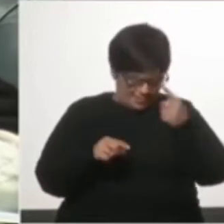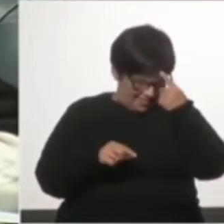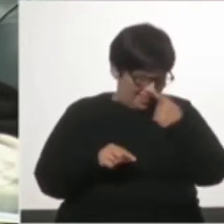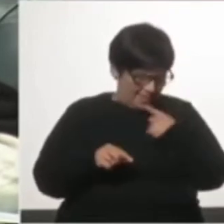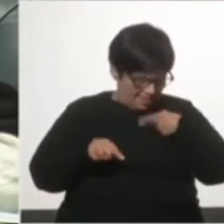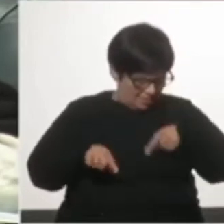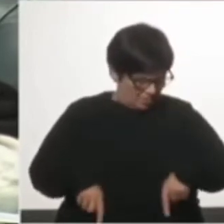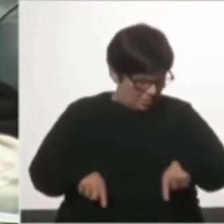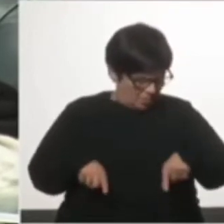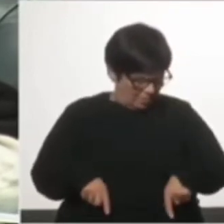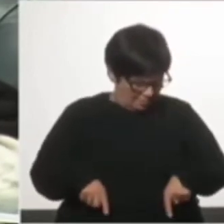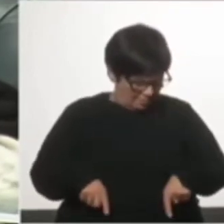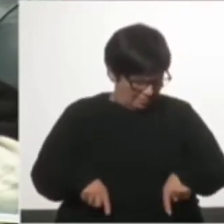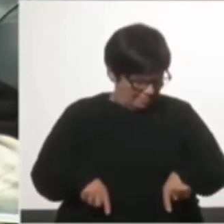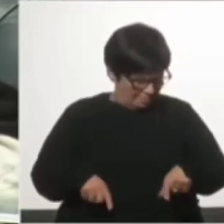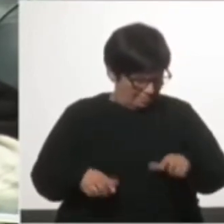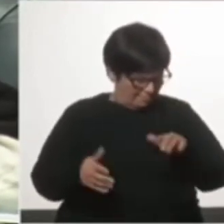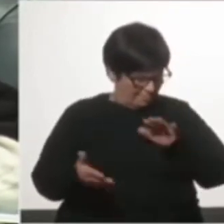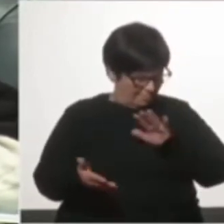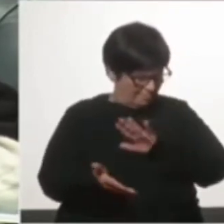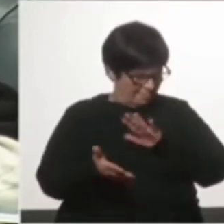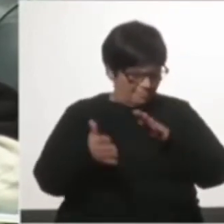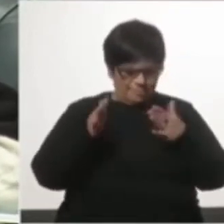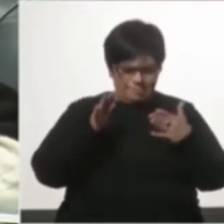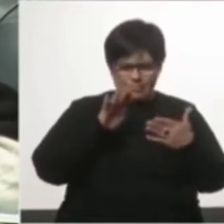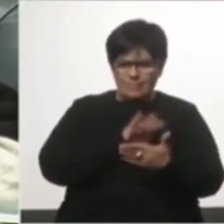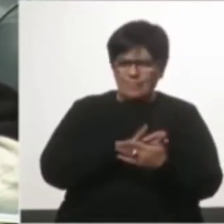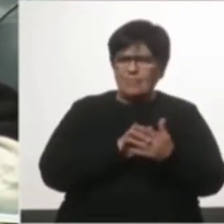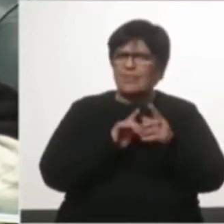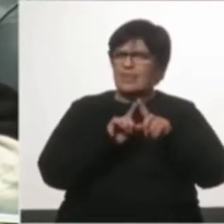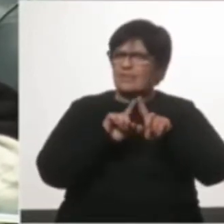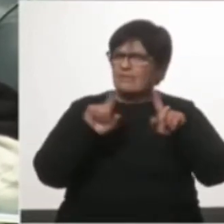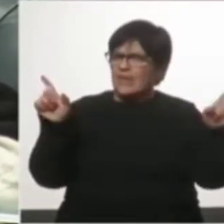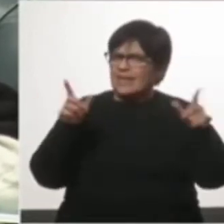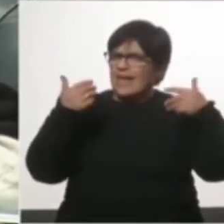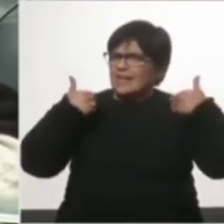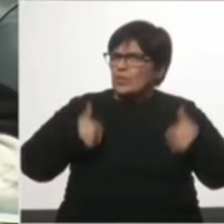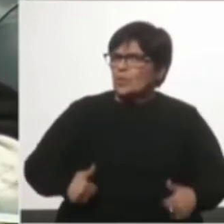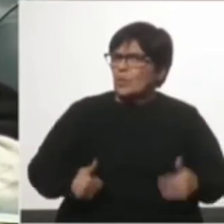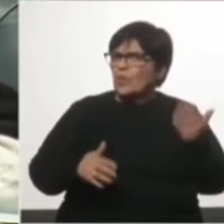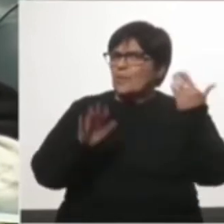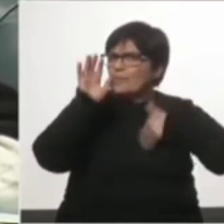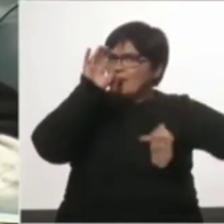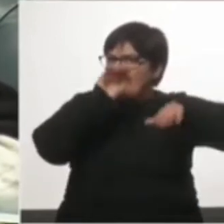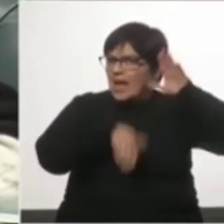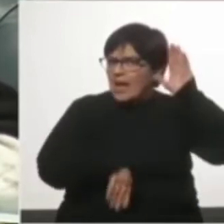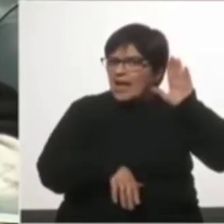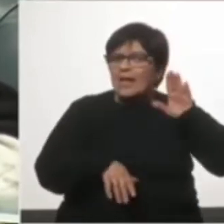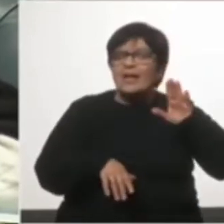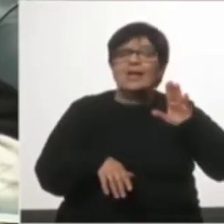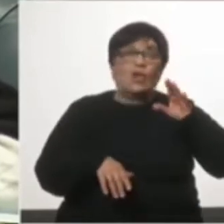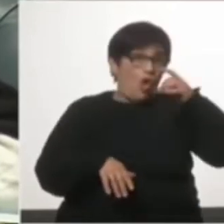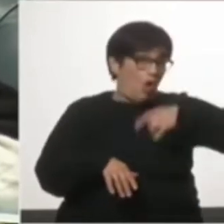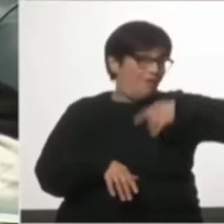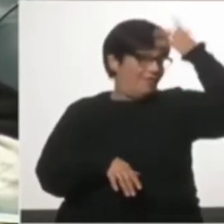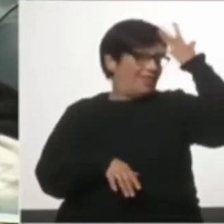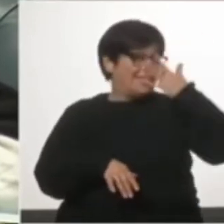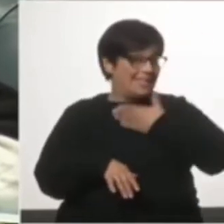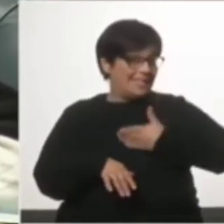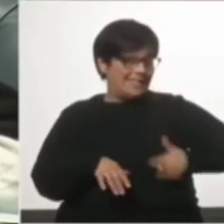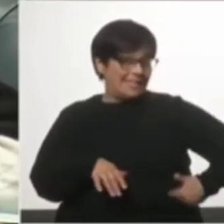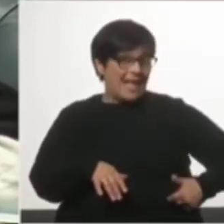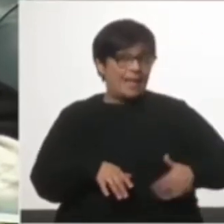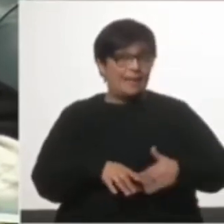empezó a contrastar con otra tesitura mayoritaria y oficial en el